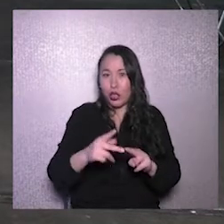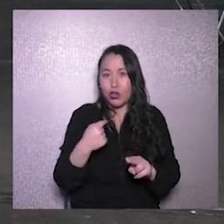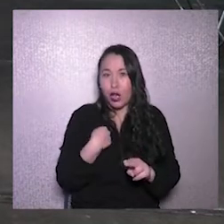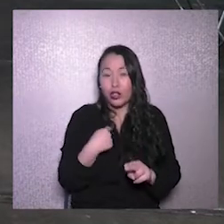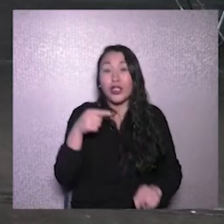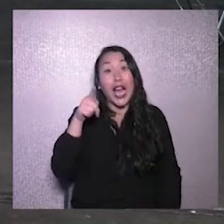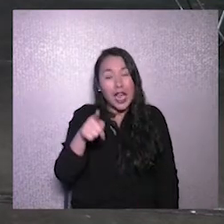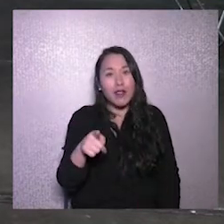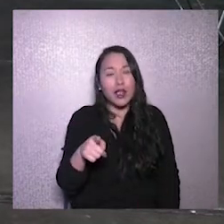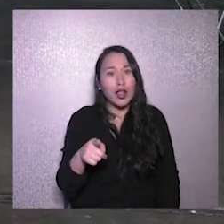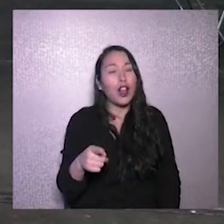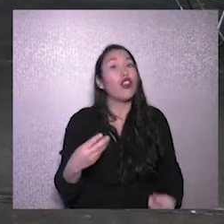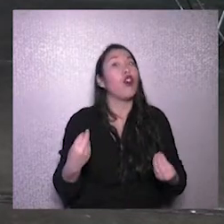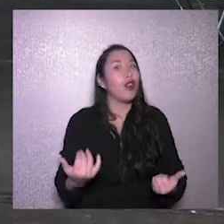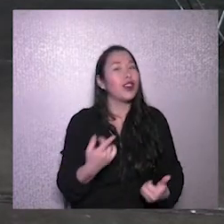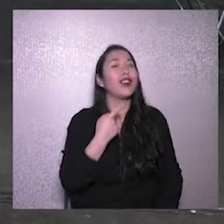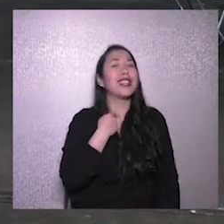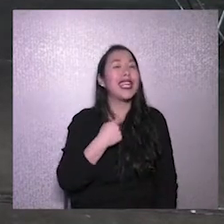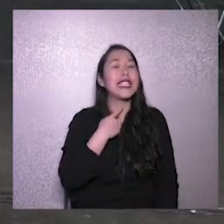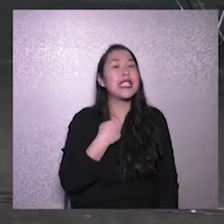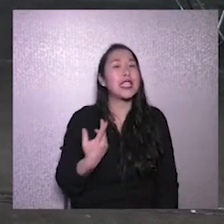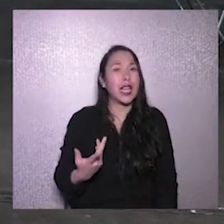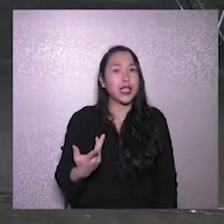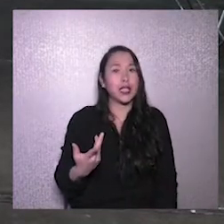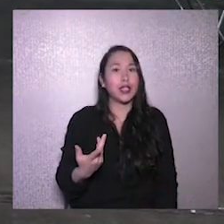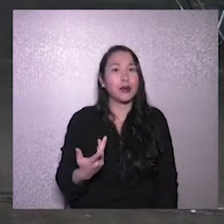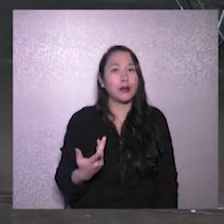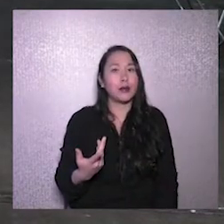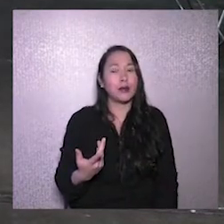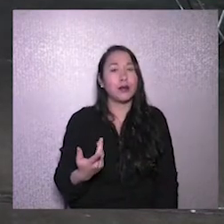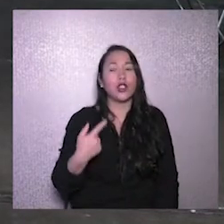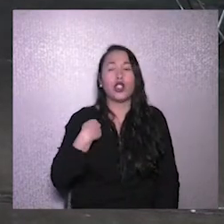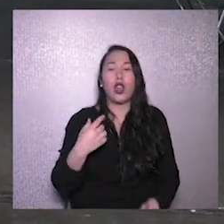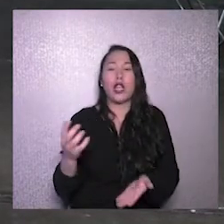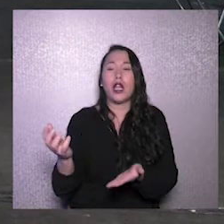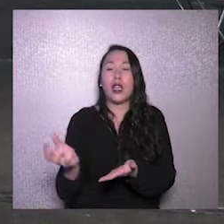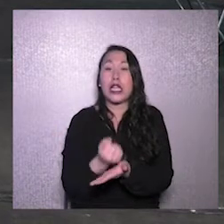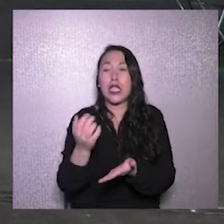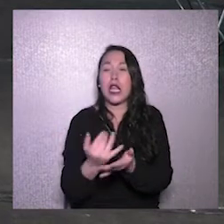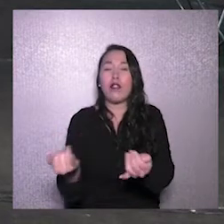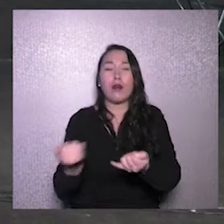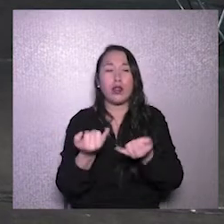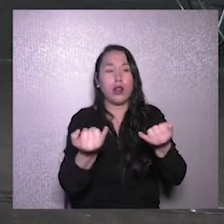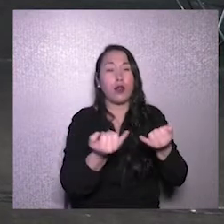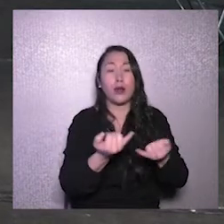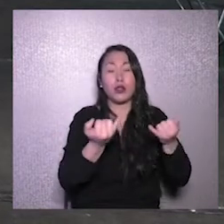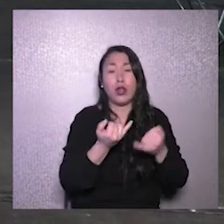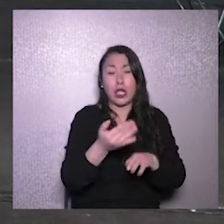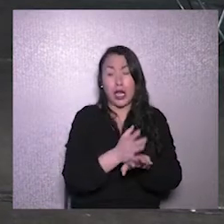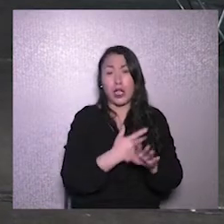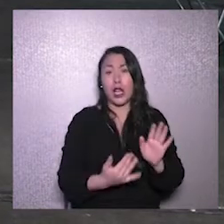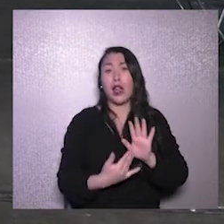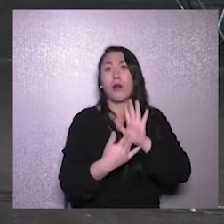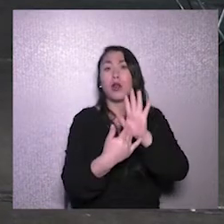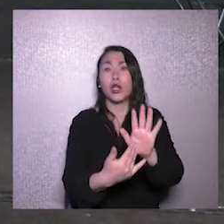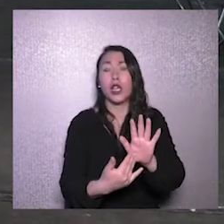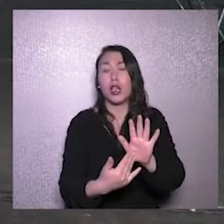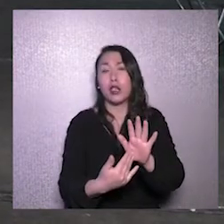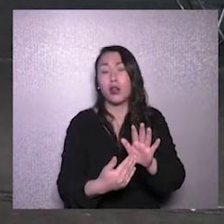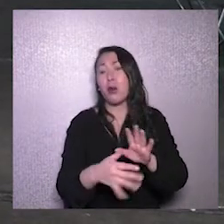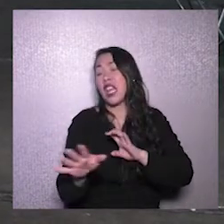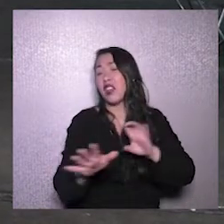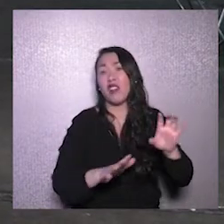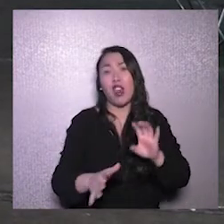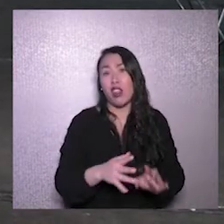Entonces ahí viene la gracia, lo interesante. ¿Qué tal si mediante la recolección, ¿no es cierto?, de datos, como les mostré recién, de las actividades de la vida diaria de